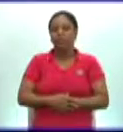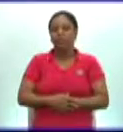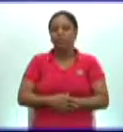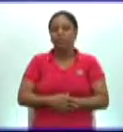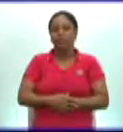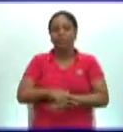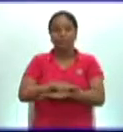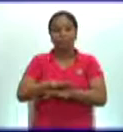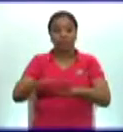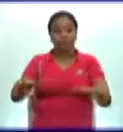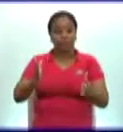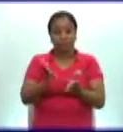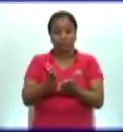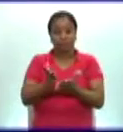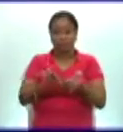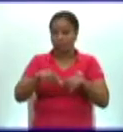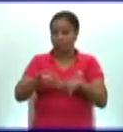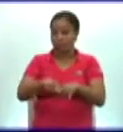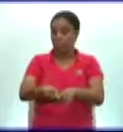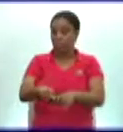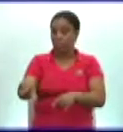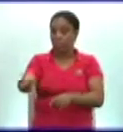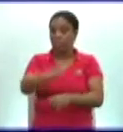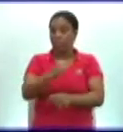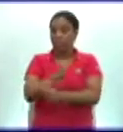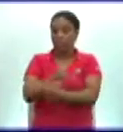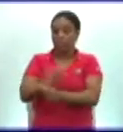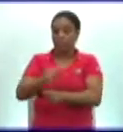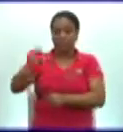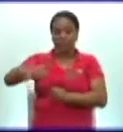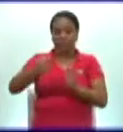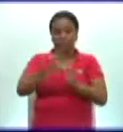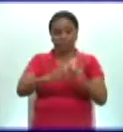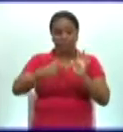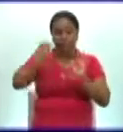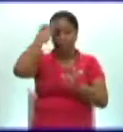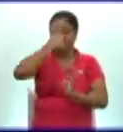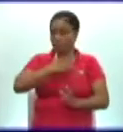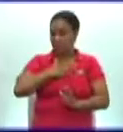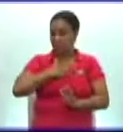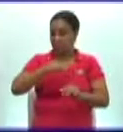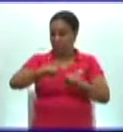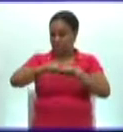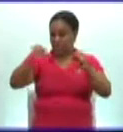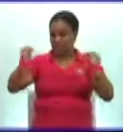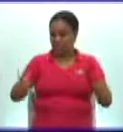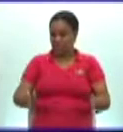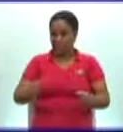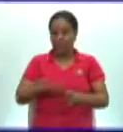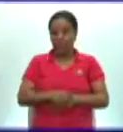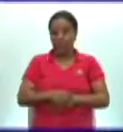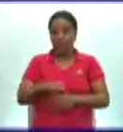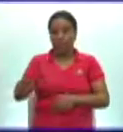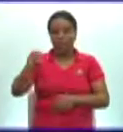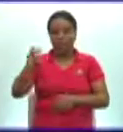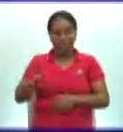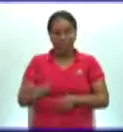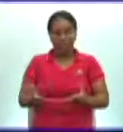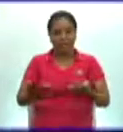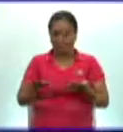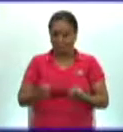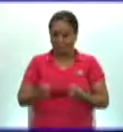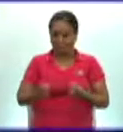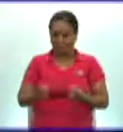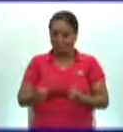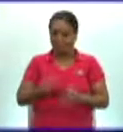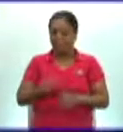Ya estudiaste con tu profesor que esta característica propia del sistema es la masa.